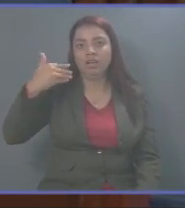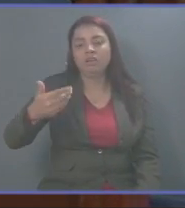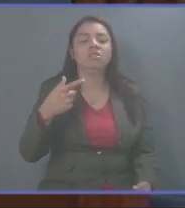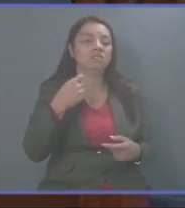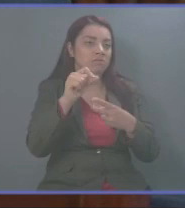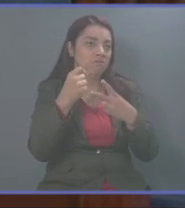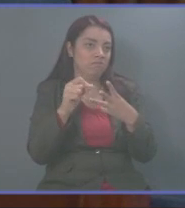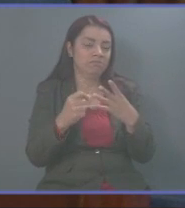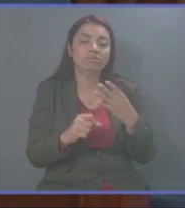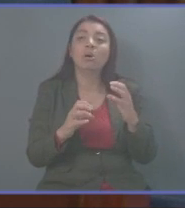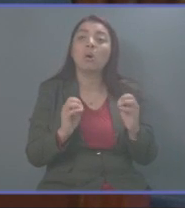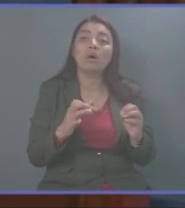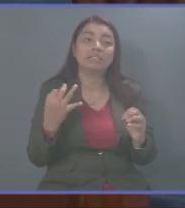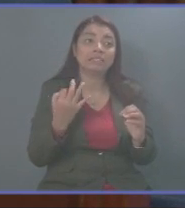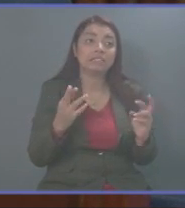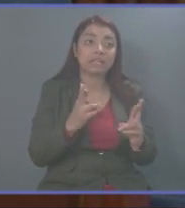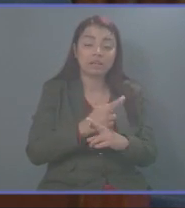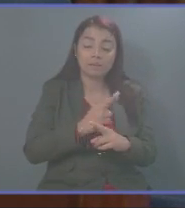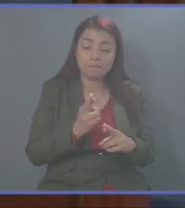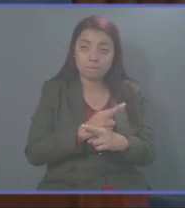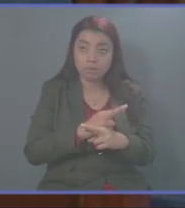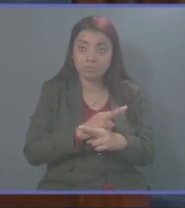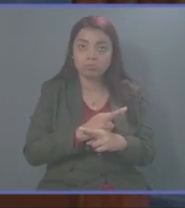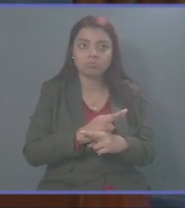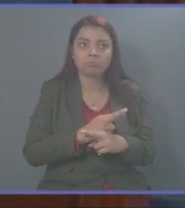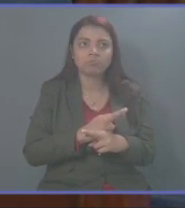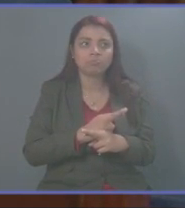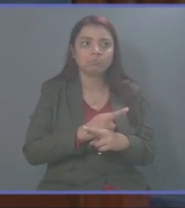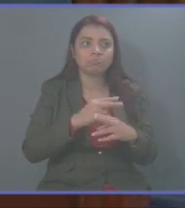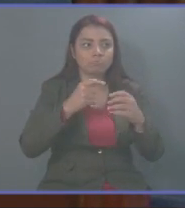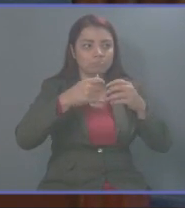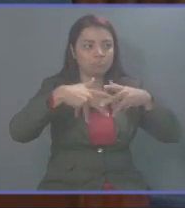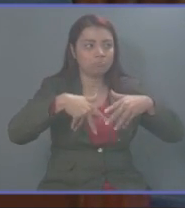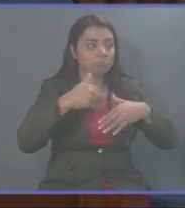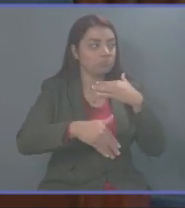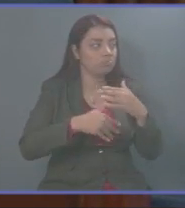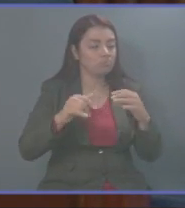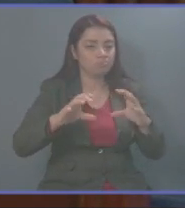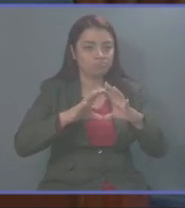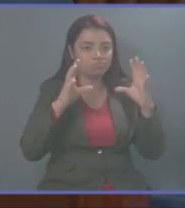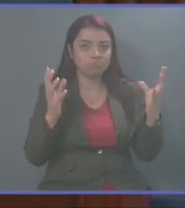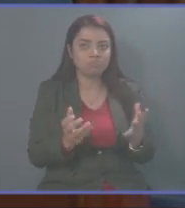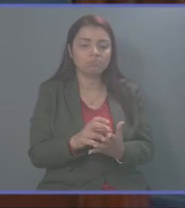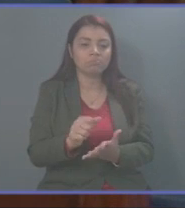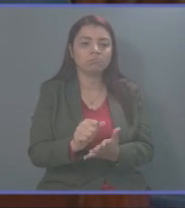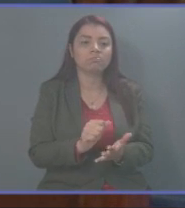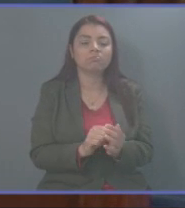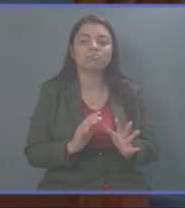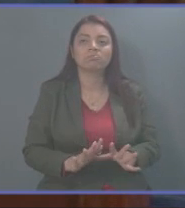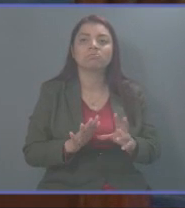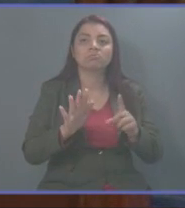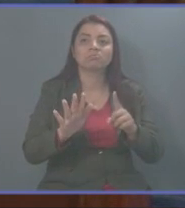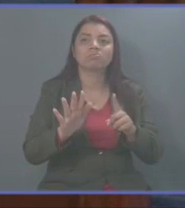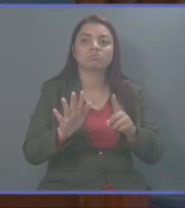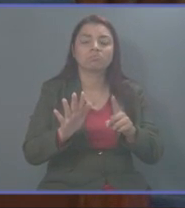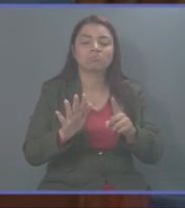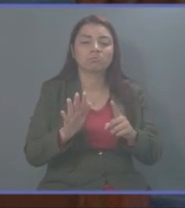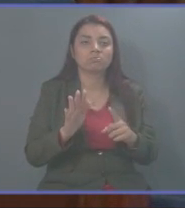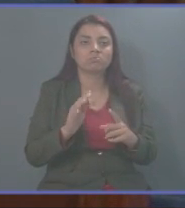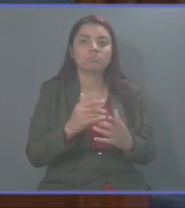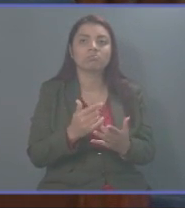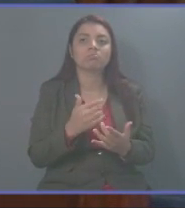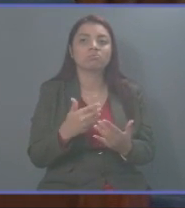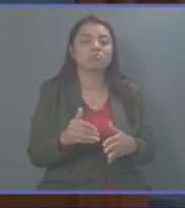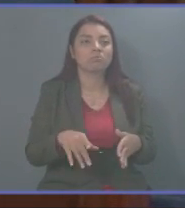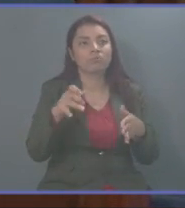la realización de cambios en el mismo. Jerarquía en la gestión integral de residuos, artículo 16. Las